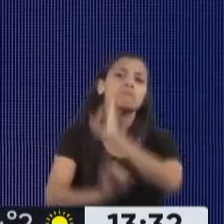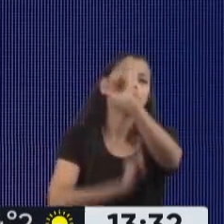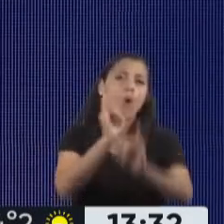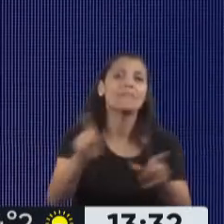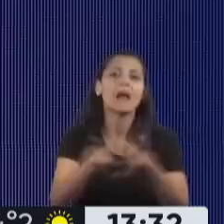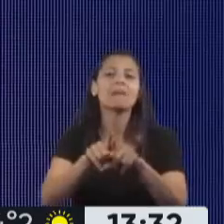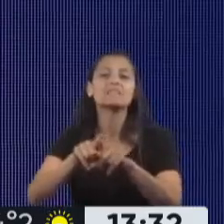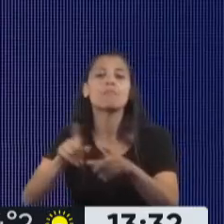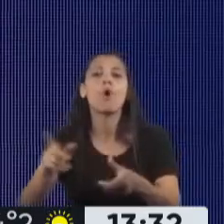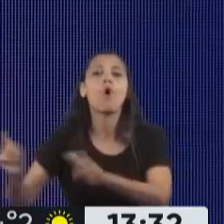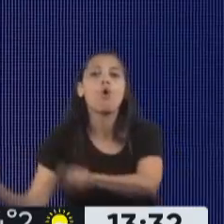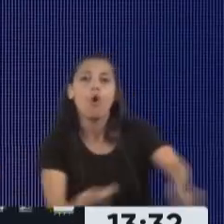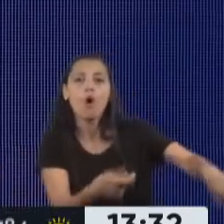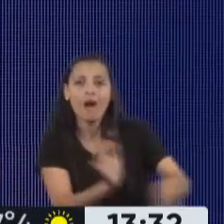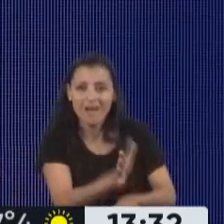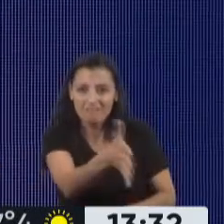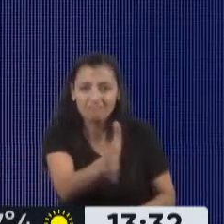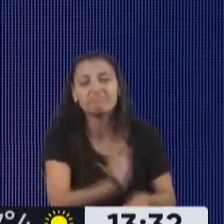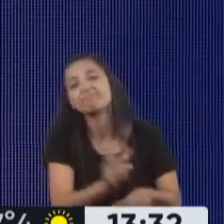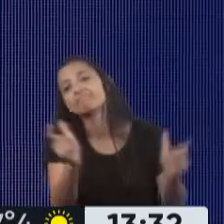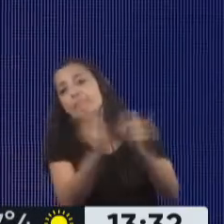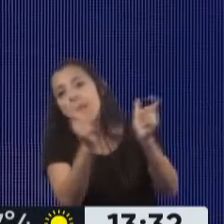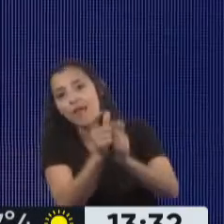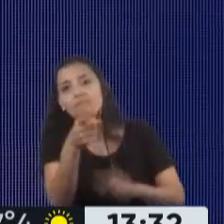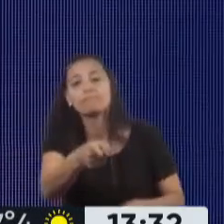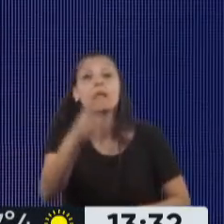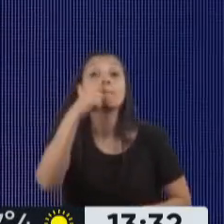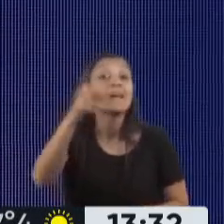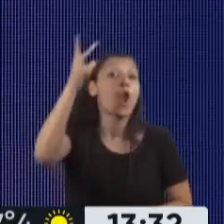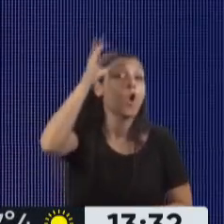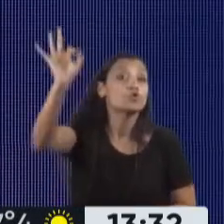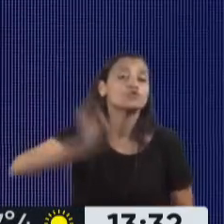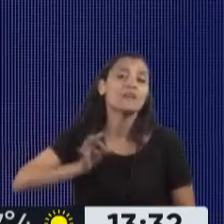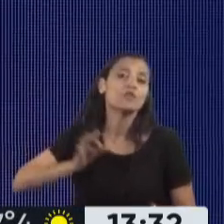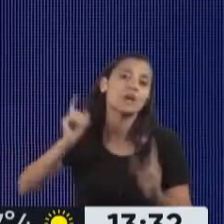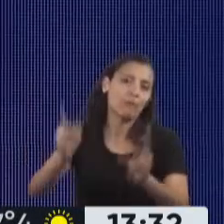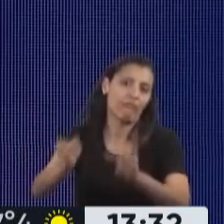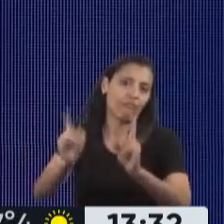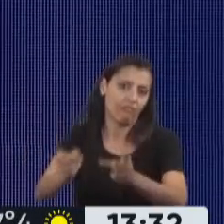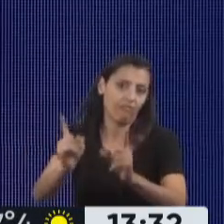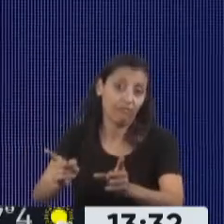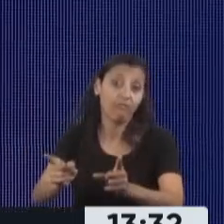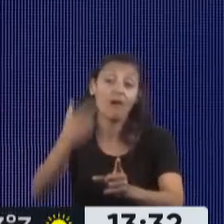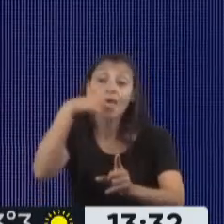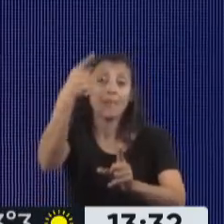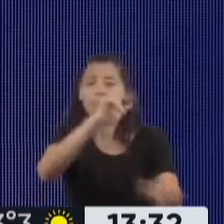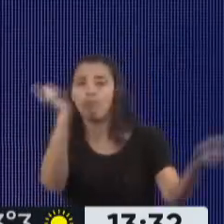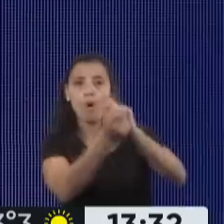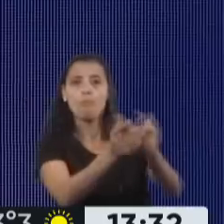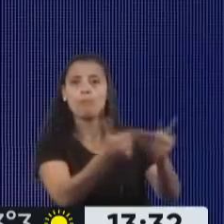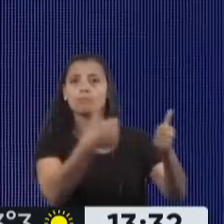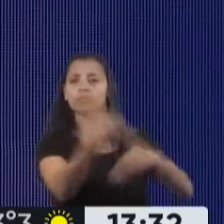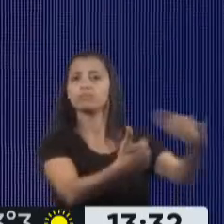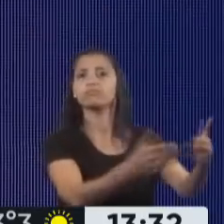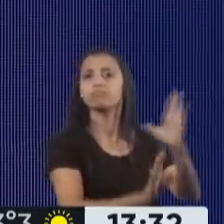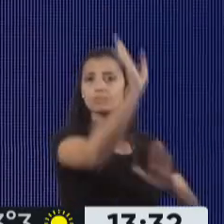de hockey. Es una serie que está prácticamente constante durante 1800 años y después pega una fuerte